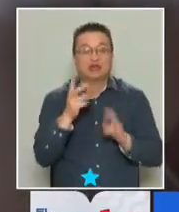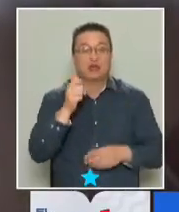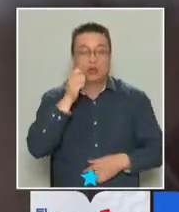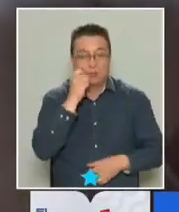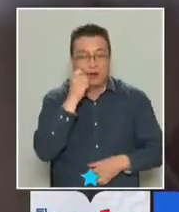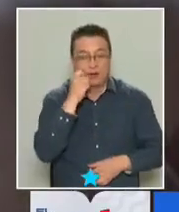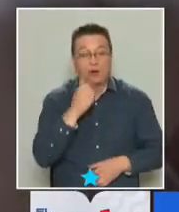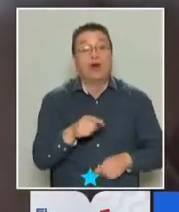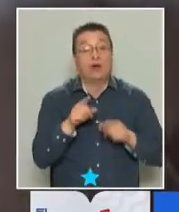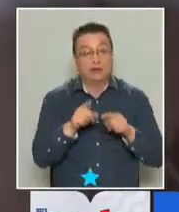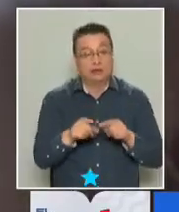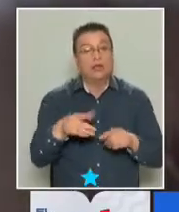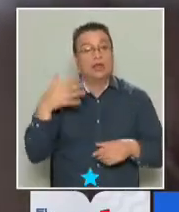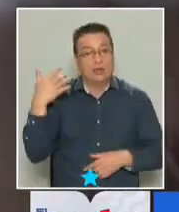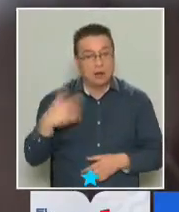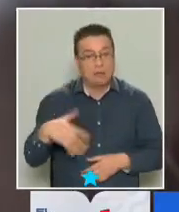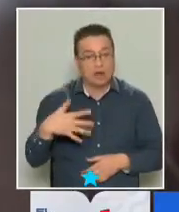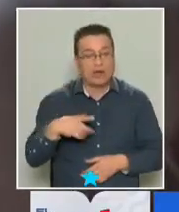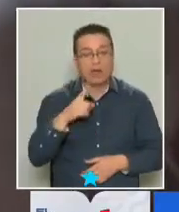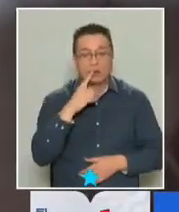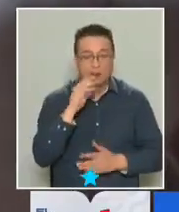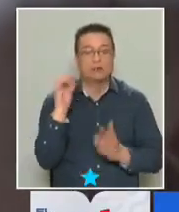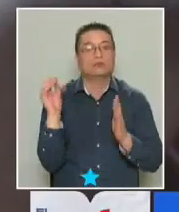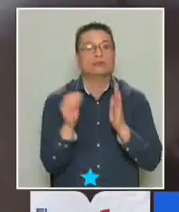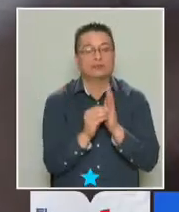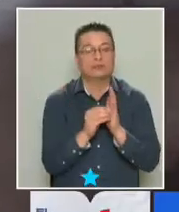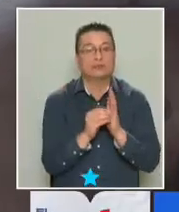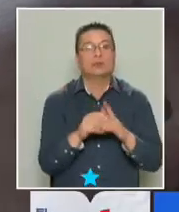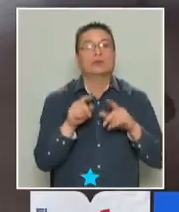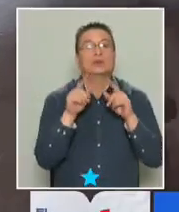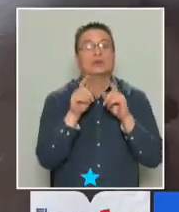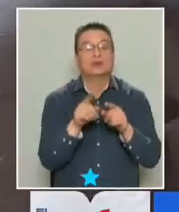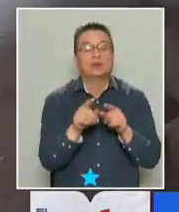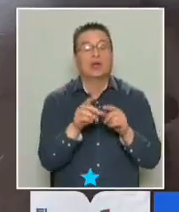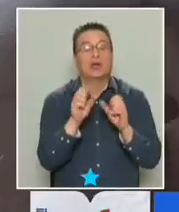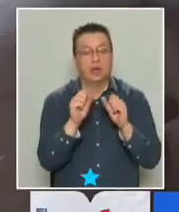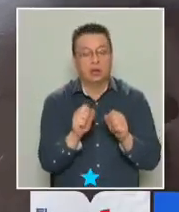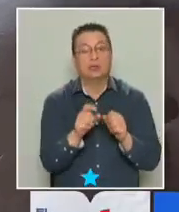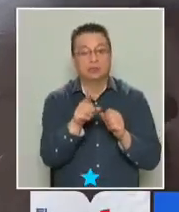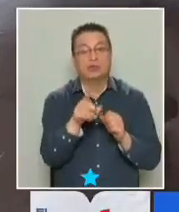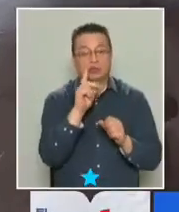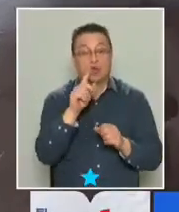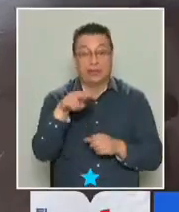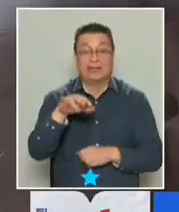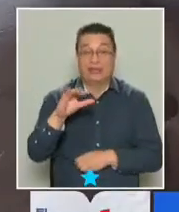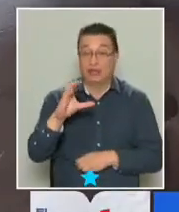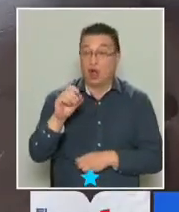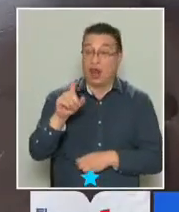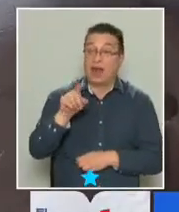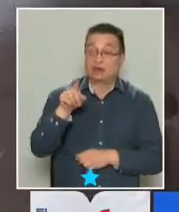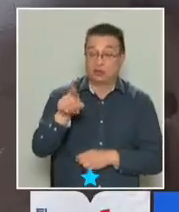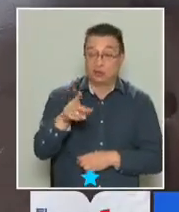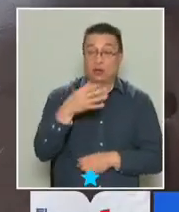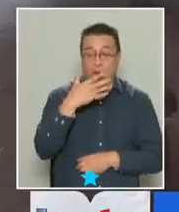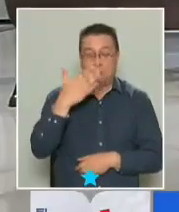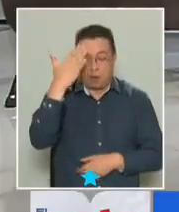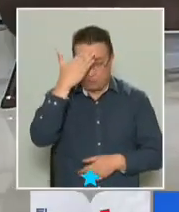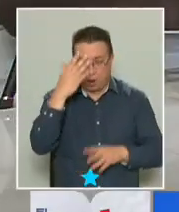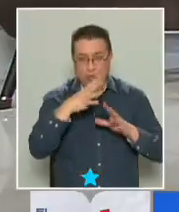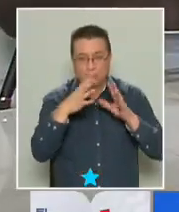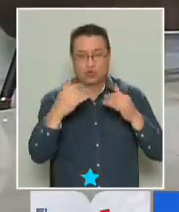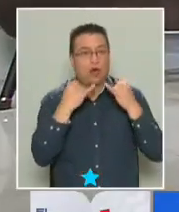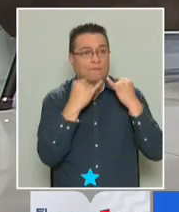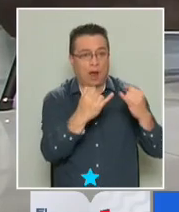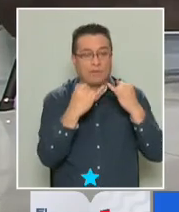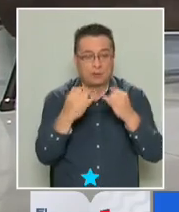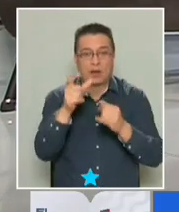creo que es importante apuntarlo en este momento porque tú has estado nicolas muy preocupado también de informarle a los